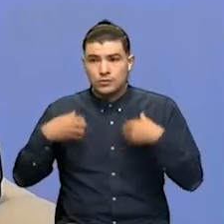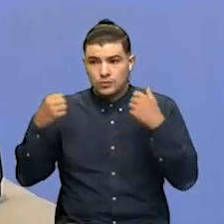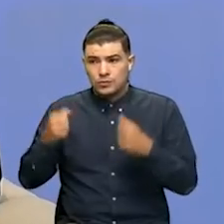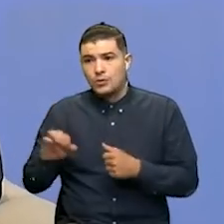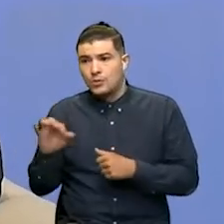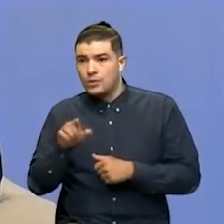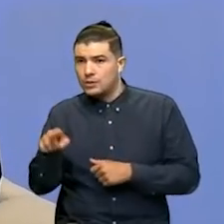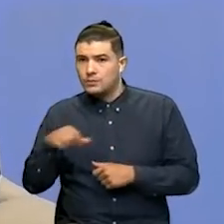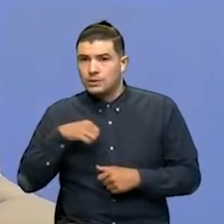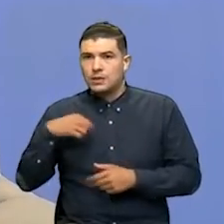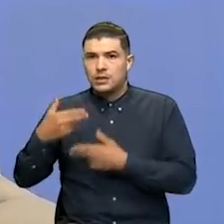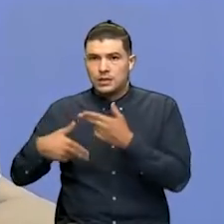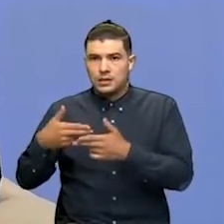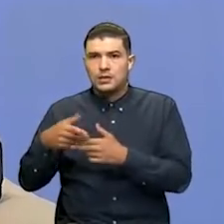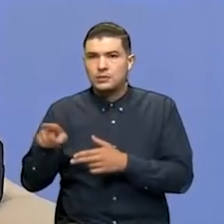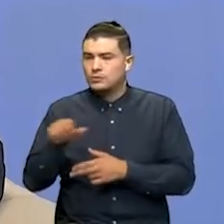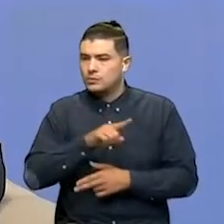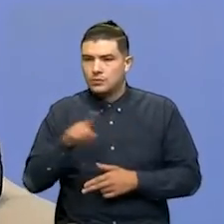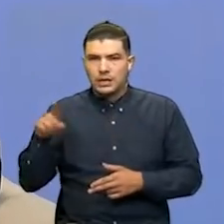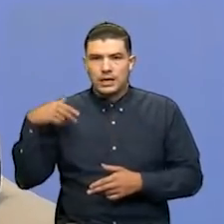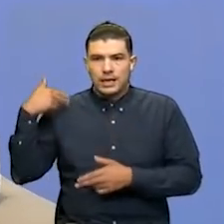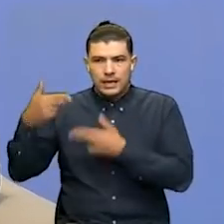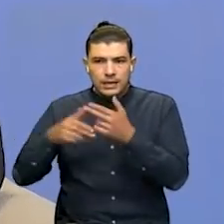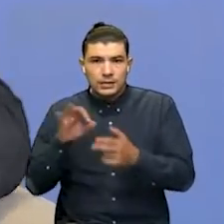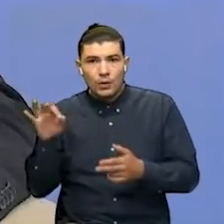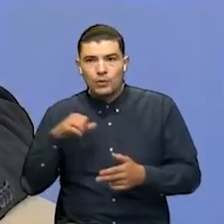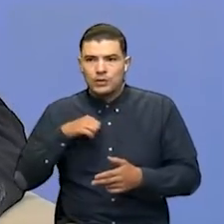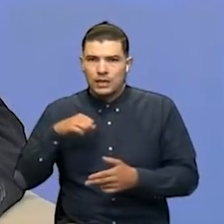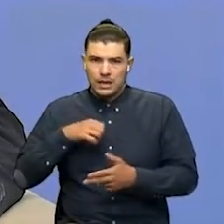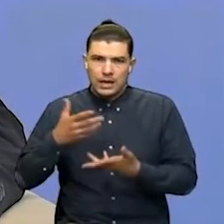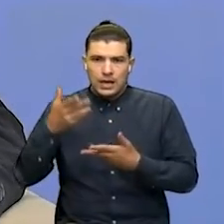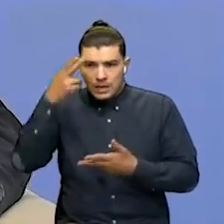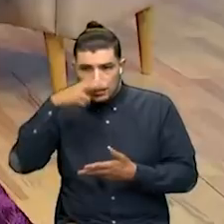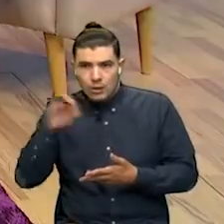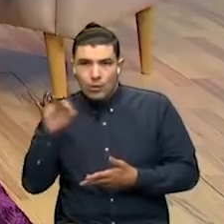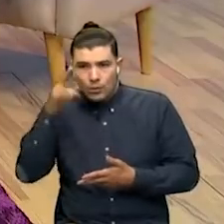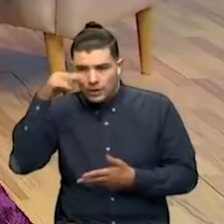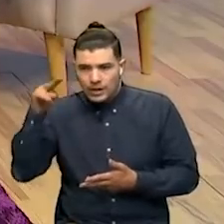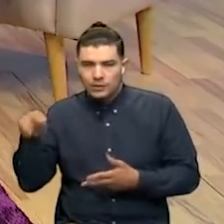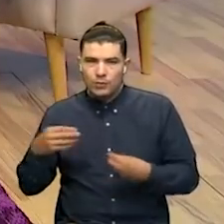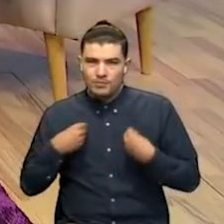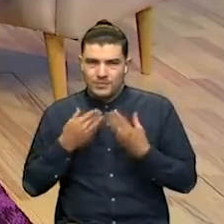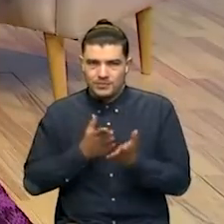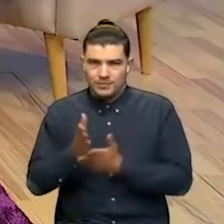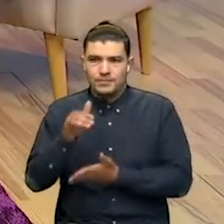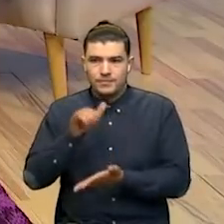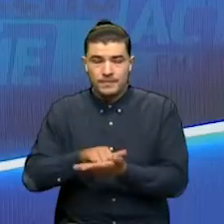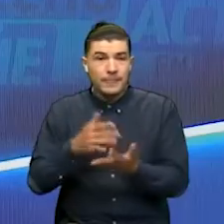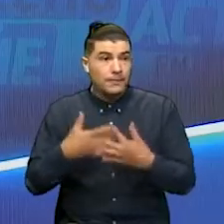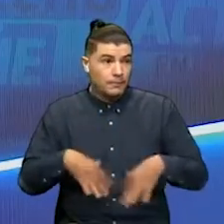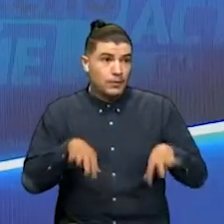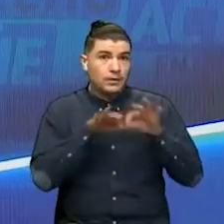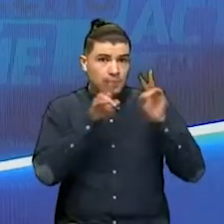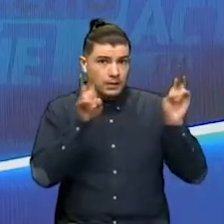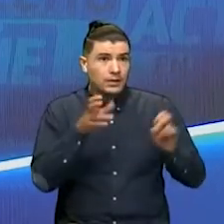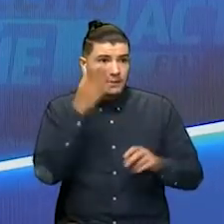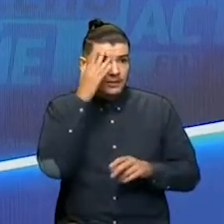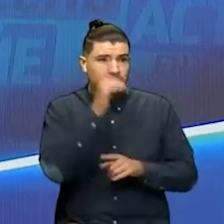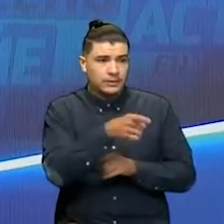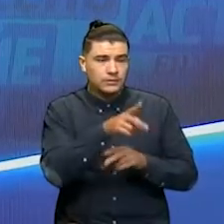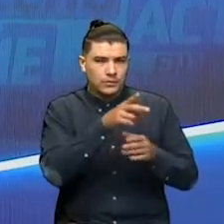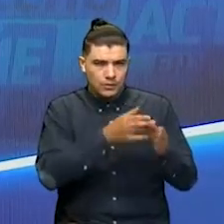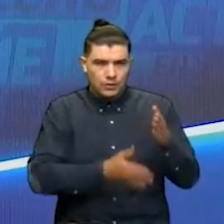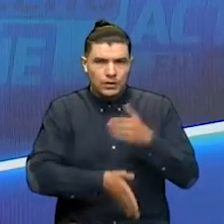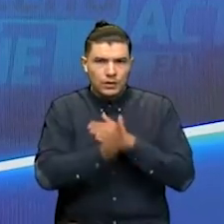que tienen la sucesión pues no tengan descendientes y no tengan tampoco ascendientes vivos. Muy importante tener la claridad sobre este tema. Continuemos con el